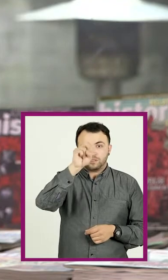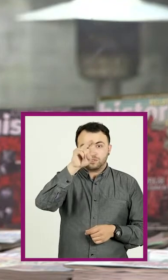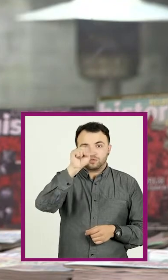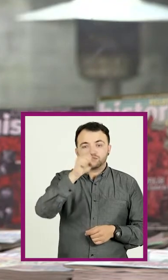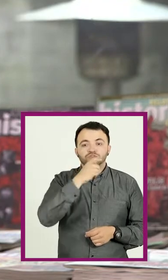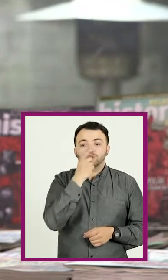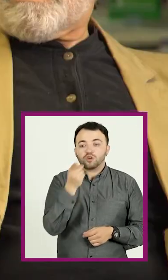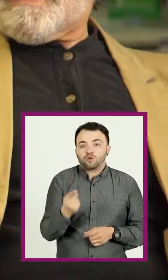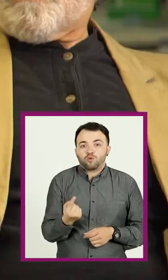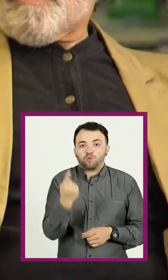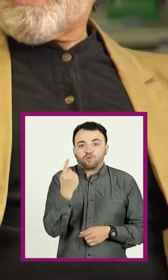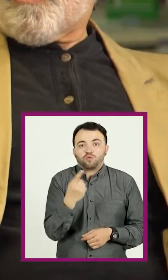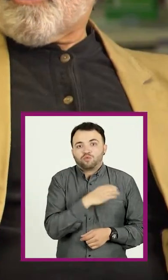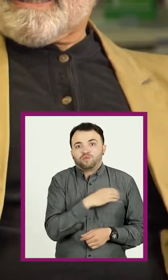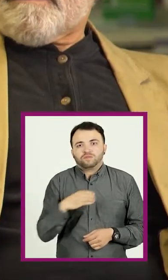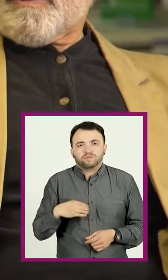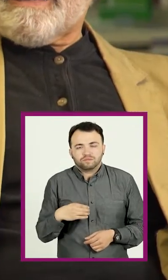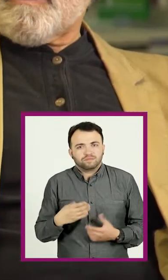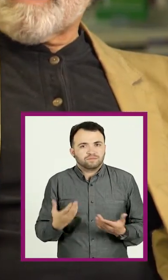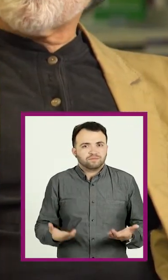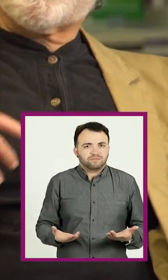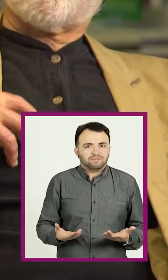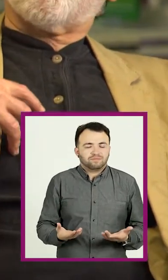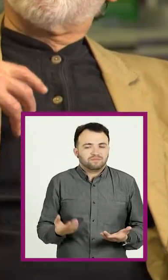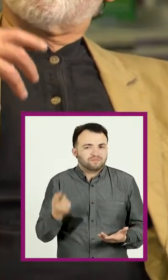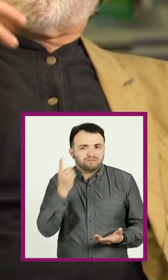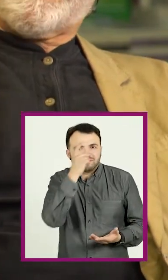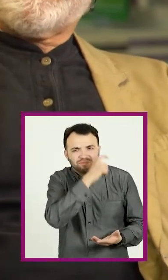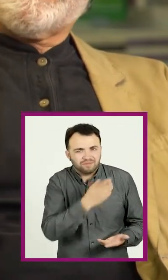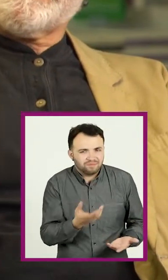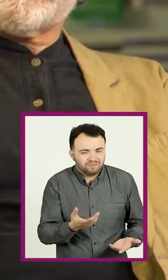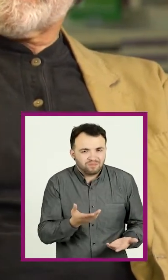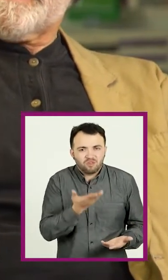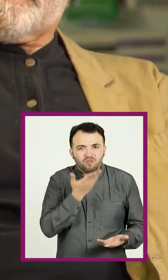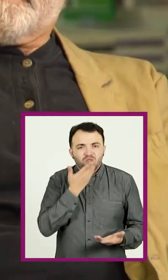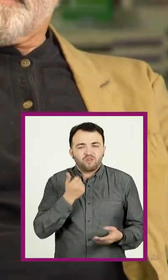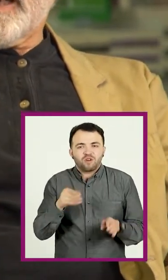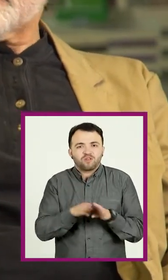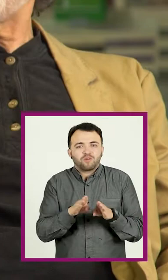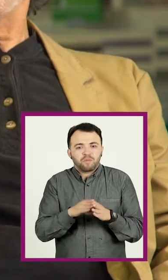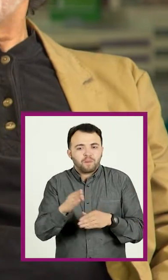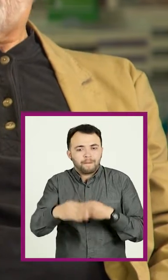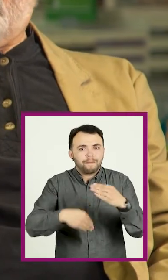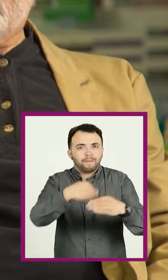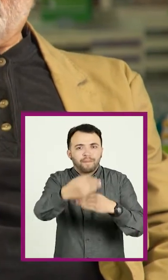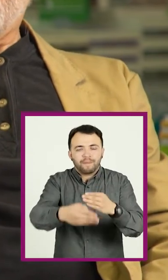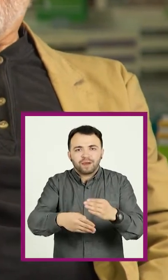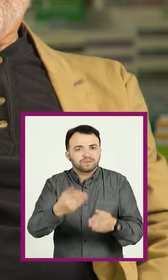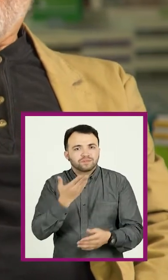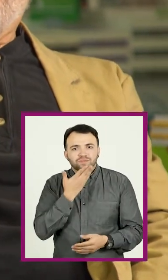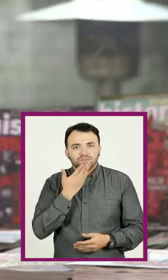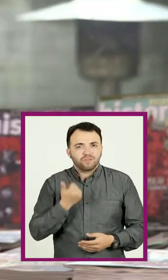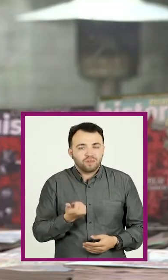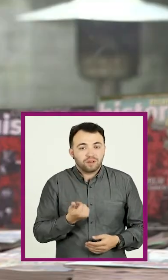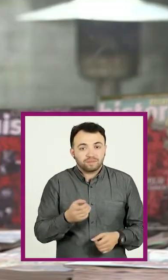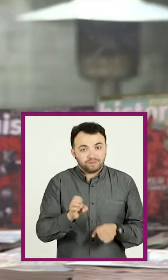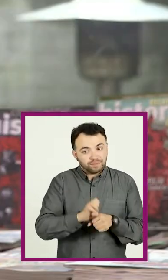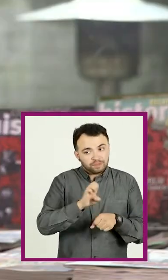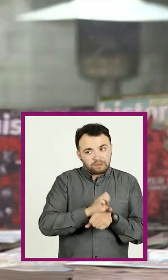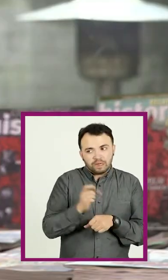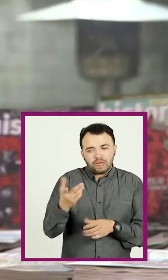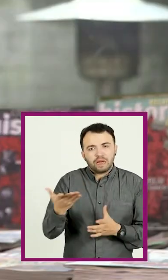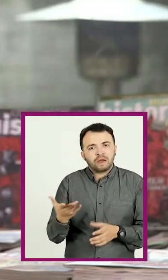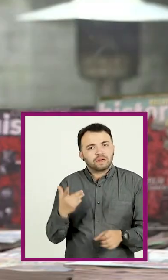más cristianos. Y después de él no ha habido otra posibilidad, de una mutación moral, ética. espiritual, ¿no? Exacto. Entonces, lo